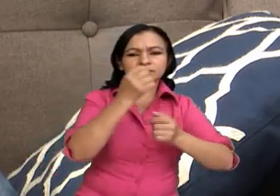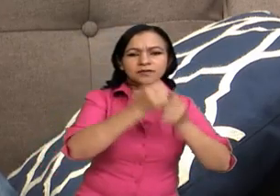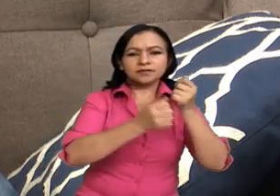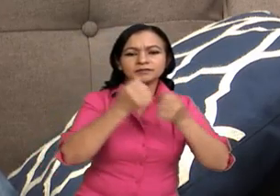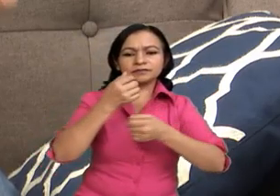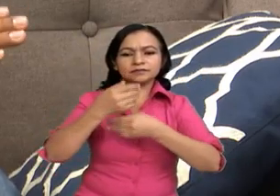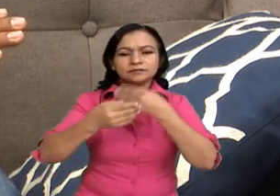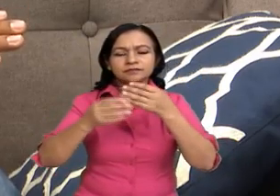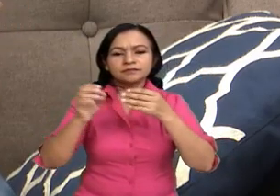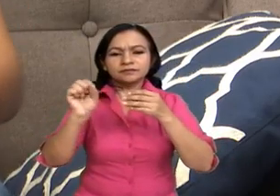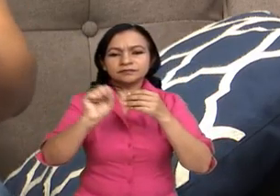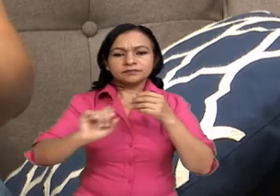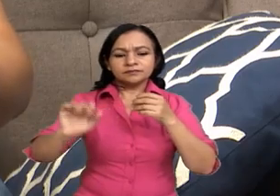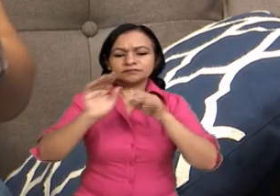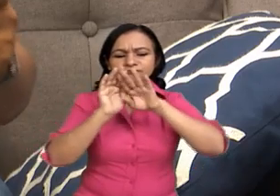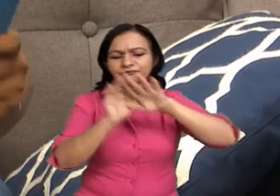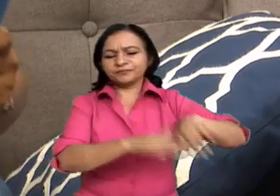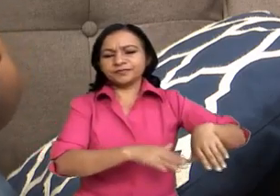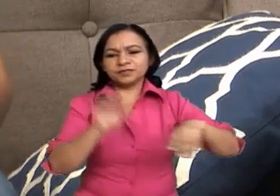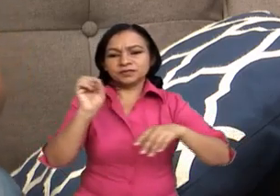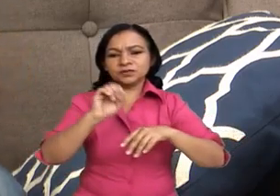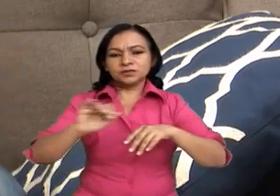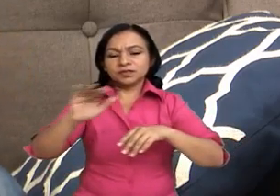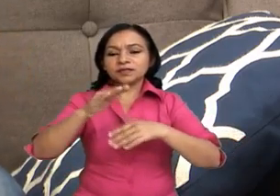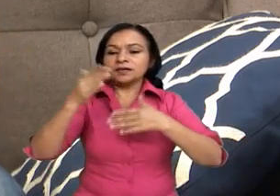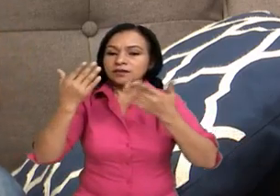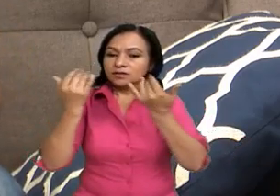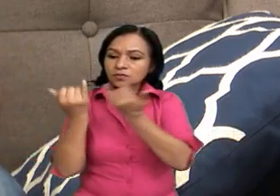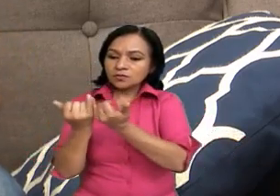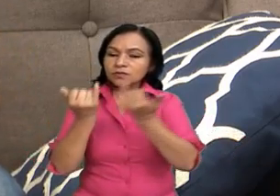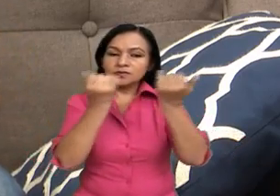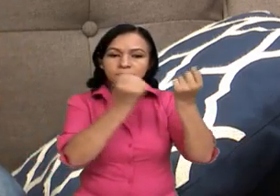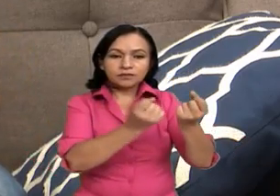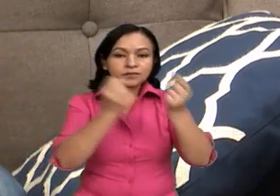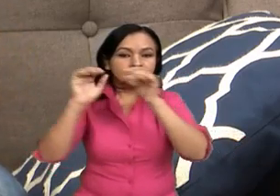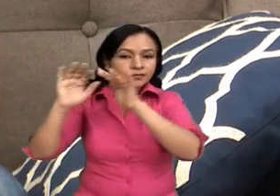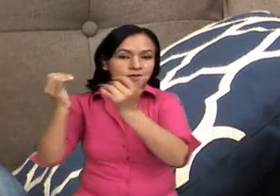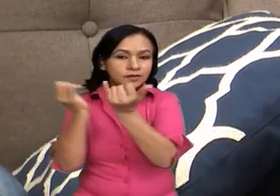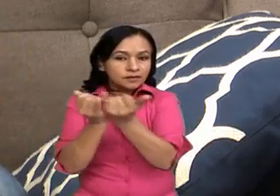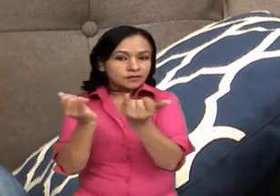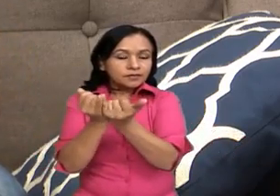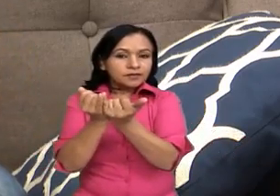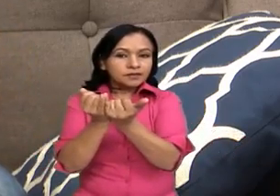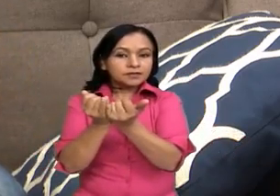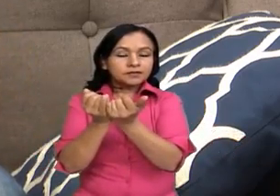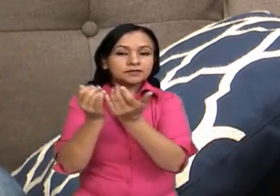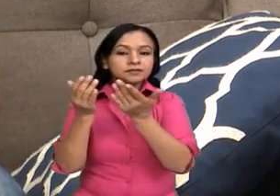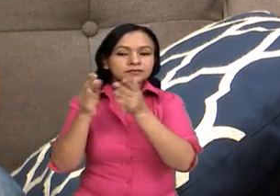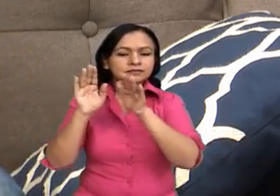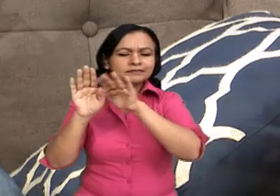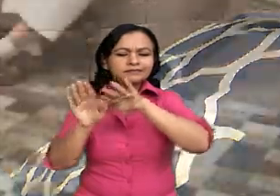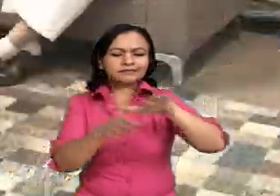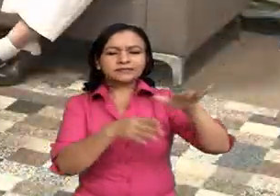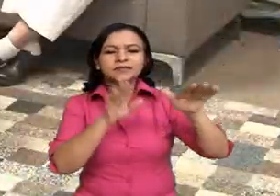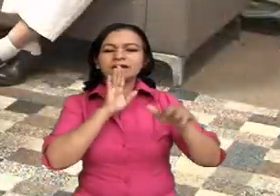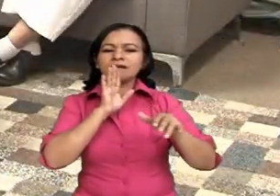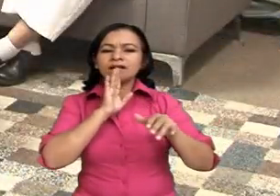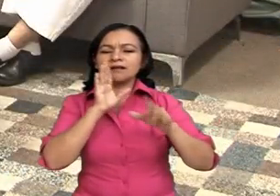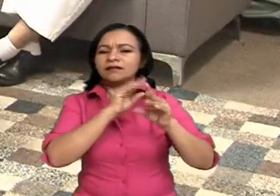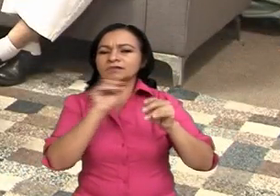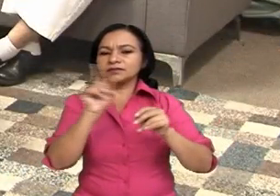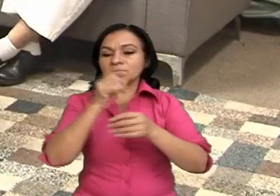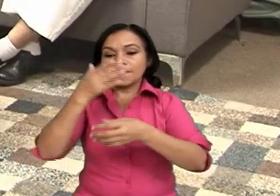construcción de una sociedad equitativa a partir de la gestión del gobierno de Reconciliación y Unidad Nacional, que precisamente ha dejado a un lado los discursos y ha empezado a